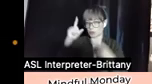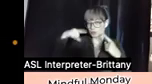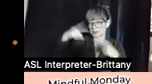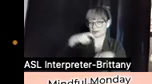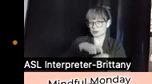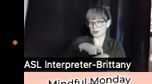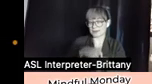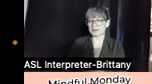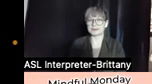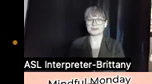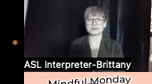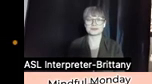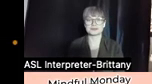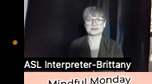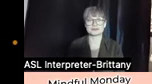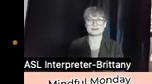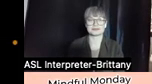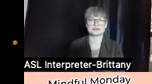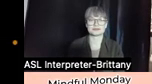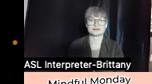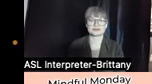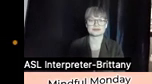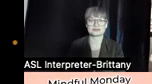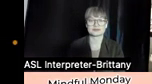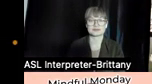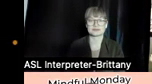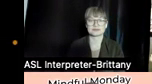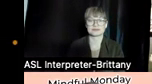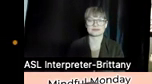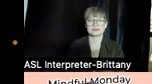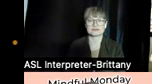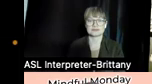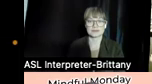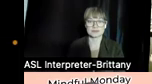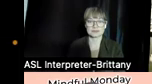No hacer preguntas, sino dar opciones.